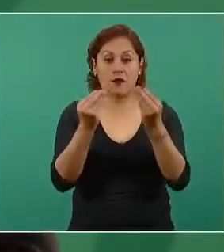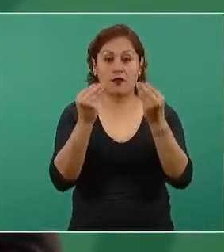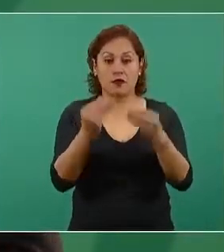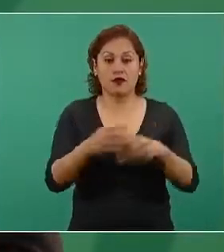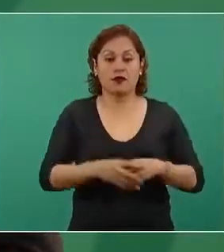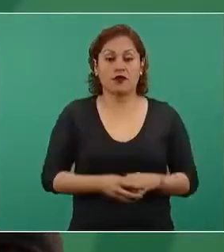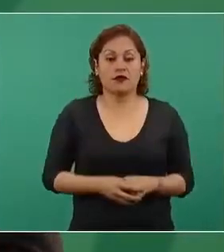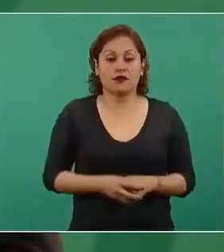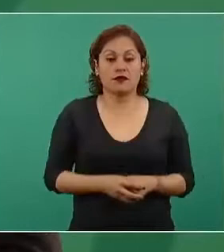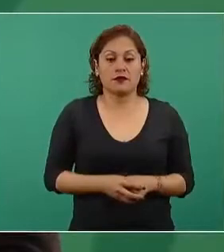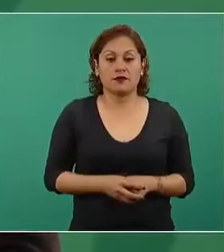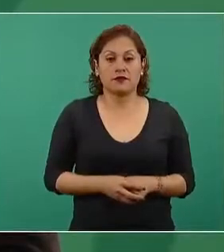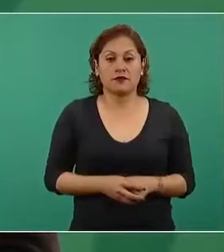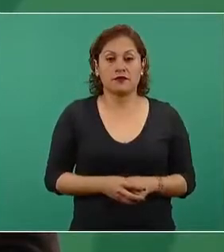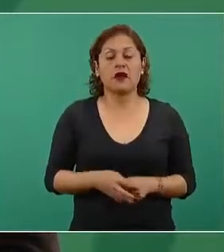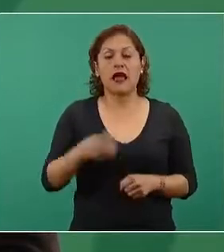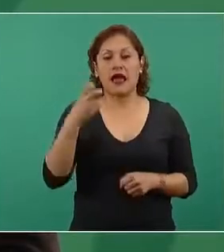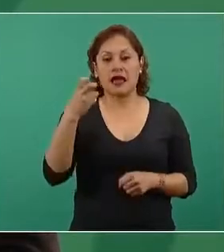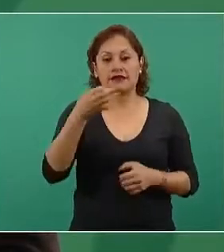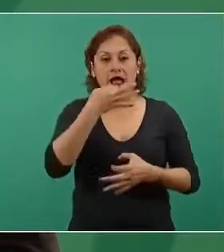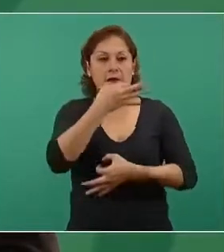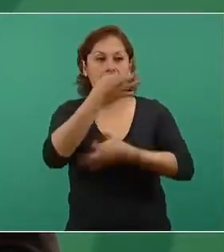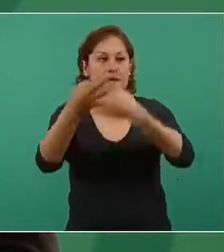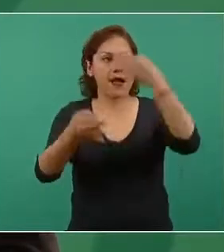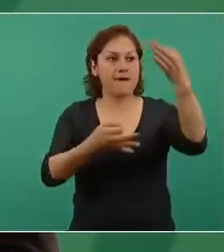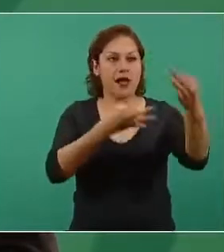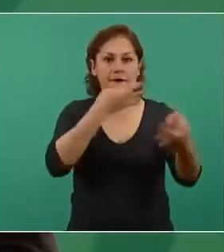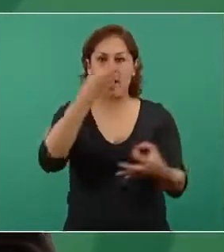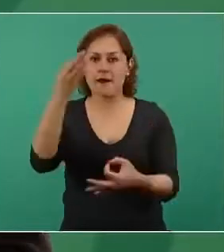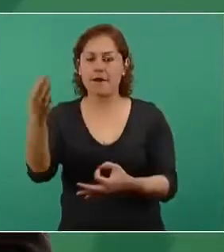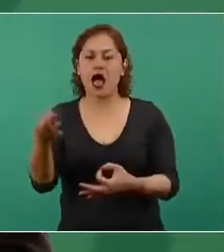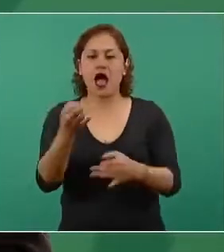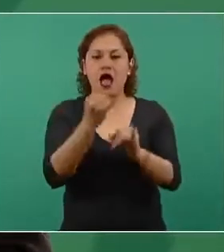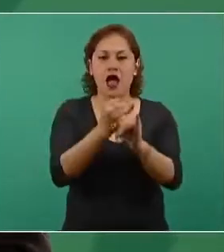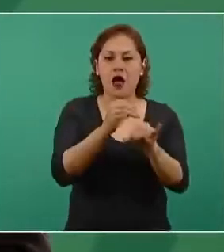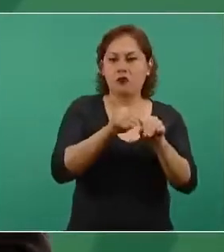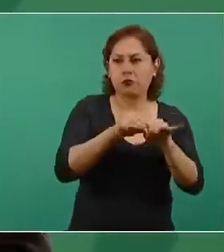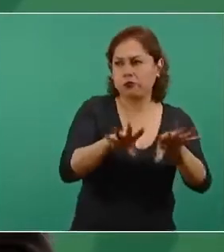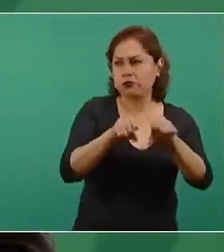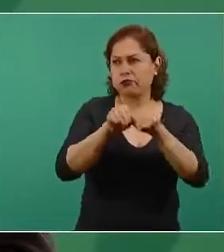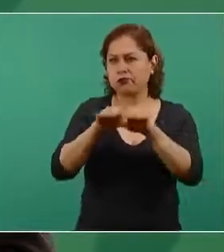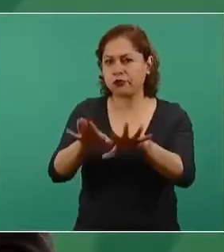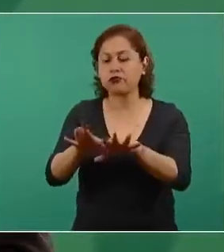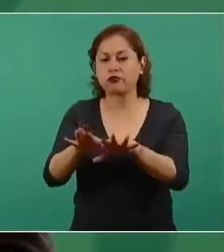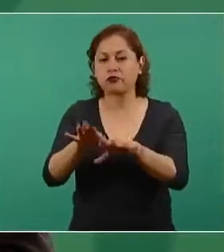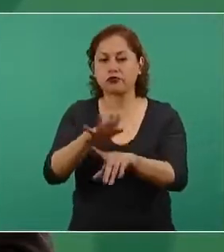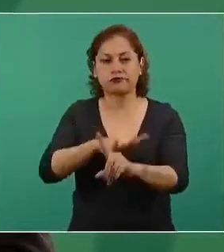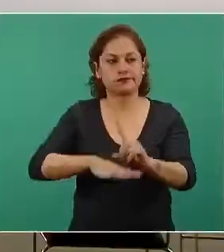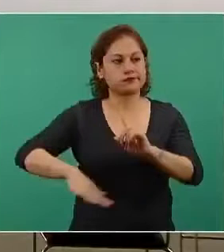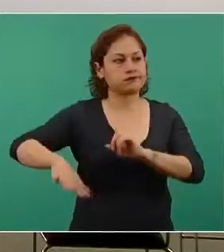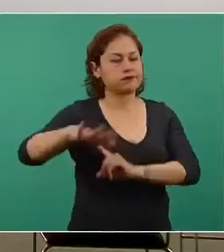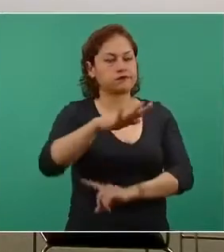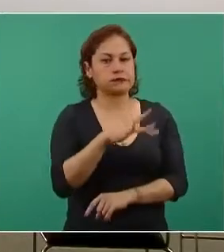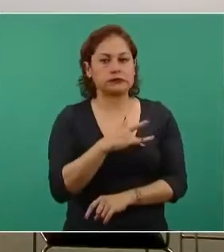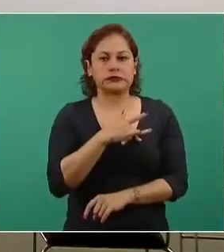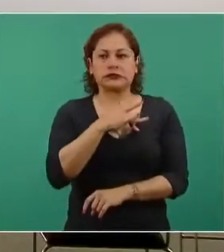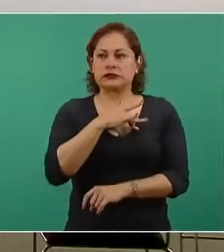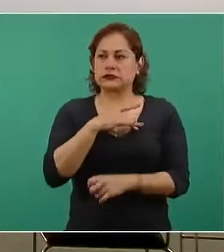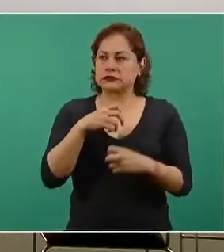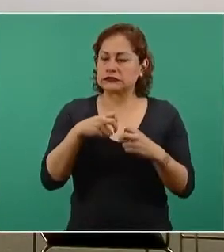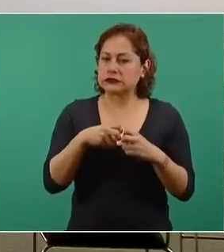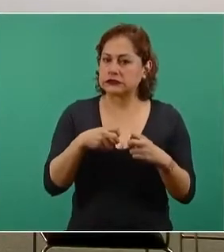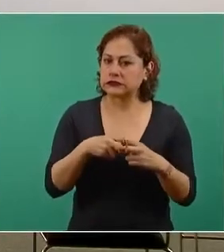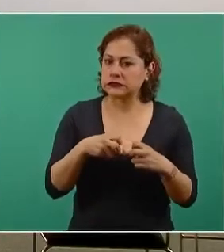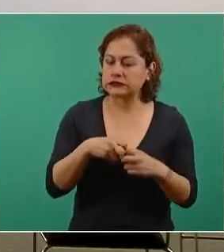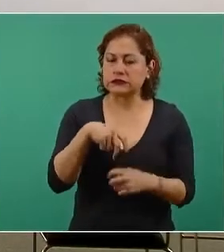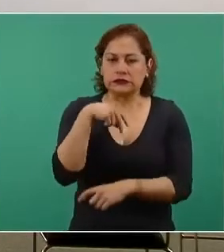inclusive ha circulado en redes sociales. Hay una inquietud importante, lo digo así, ¿no? Se entiende en la población